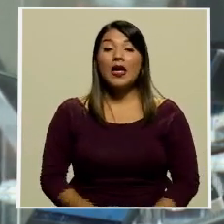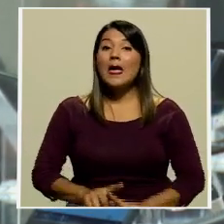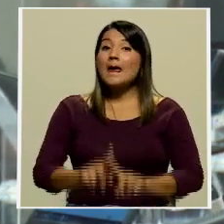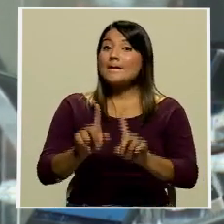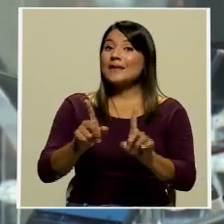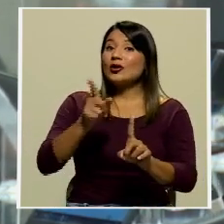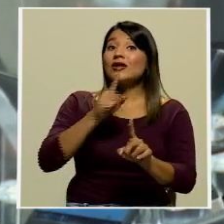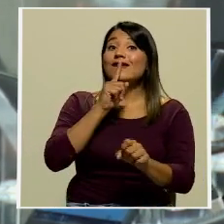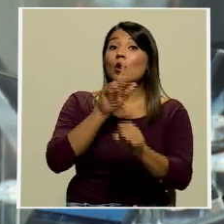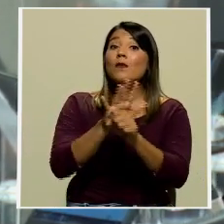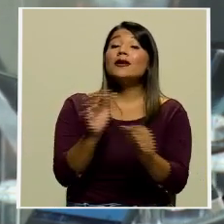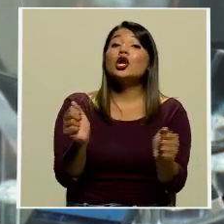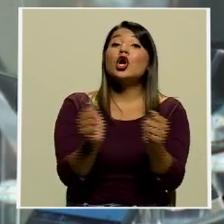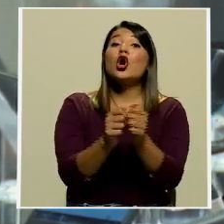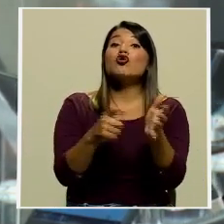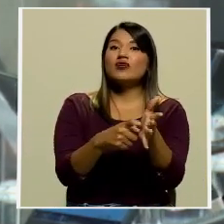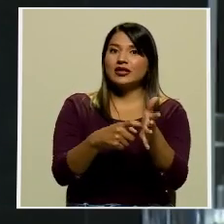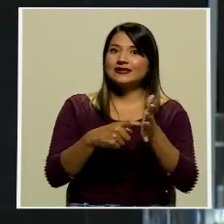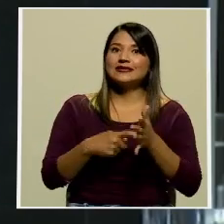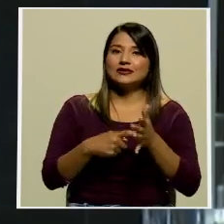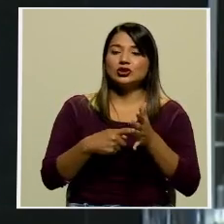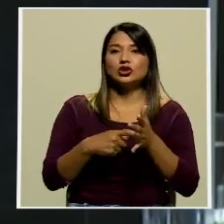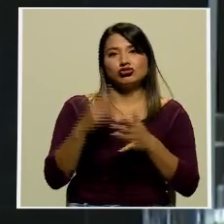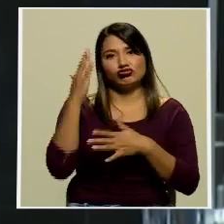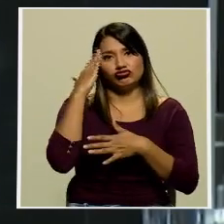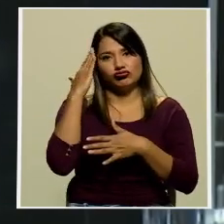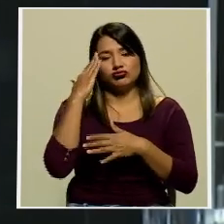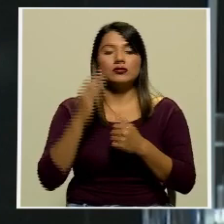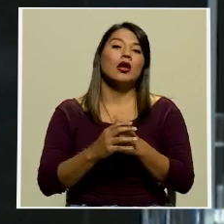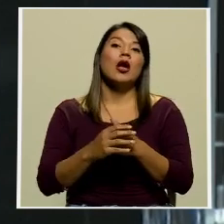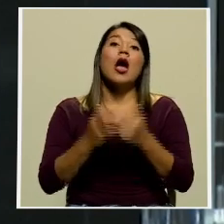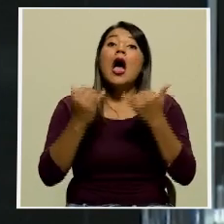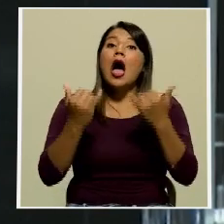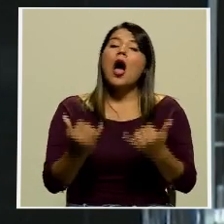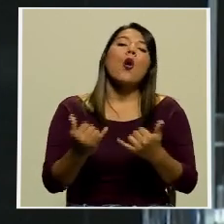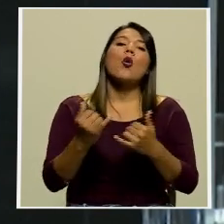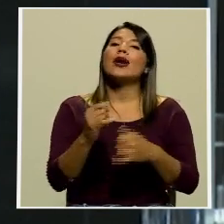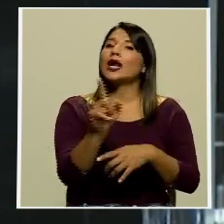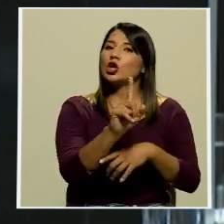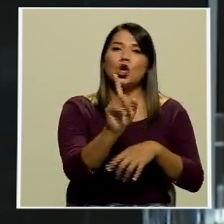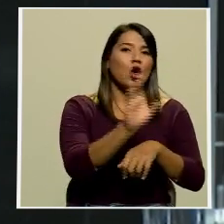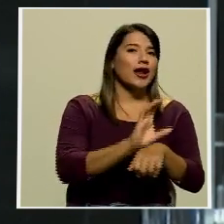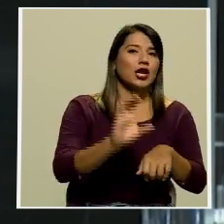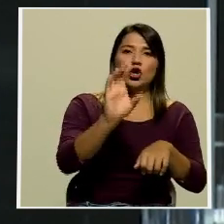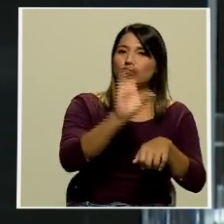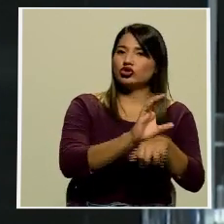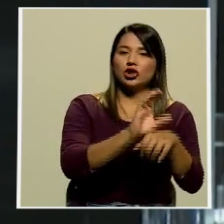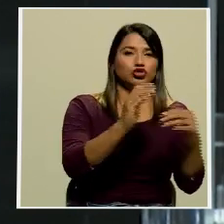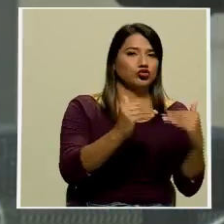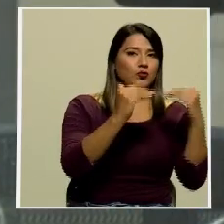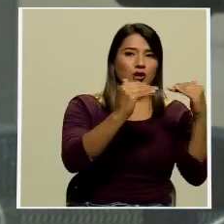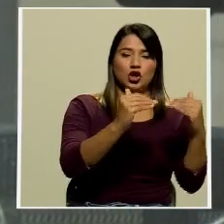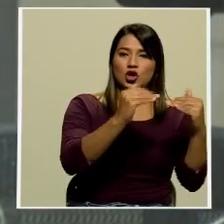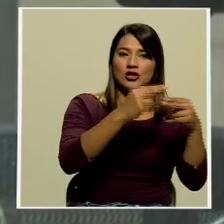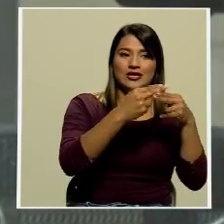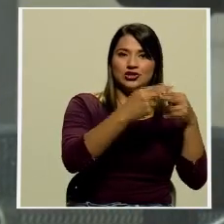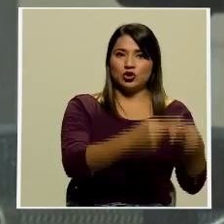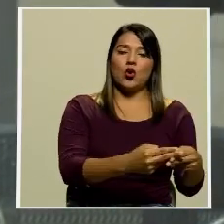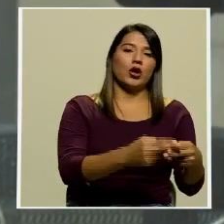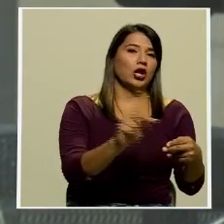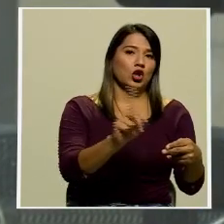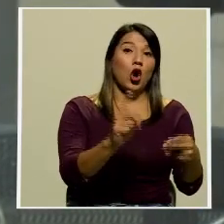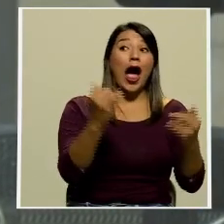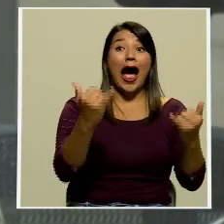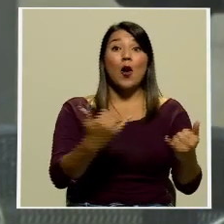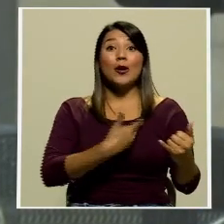que cumplan los requisitos de idoneidad. Con esto no será el Consejo Superior quien tenga la última decisión, ahora será el presidente